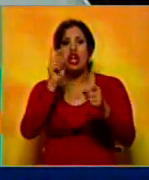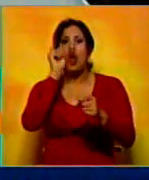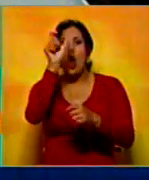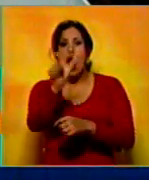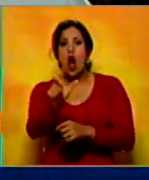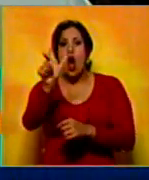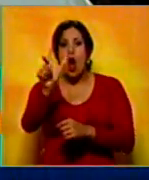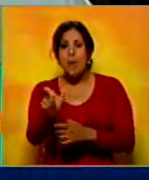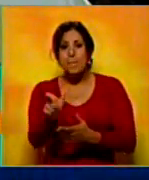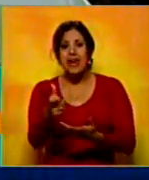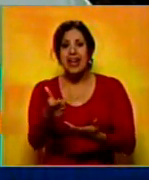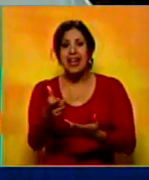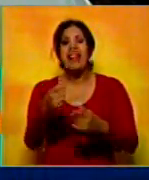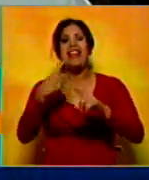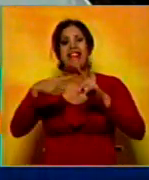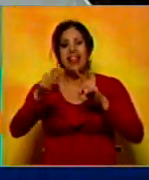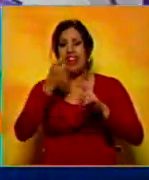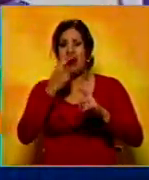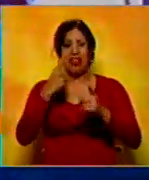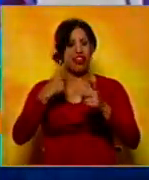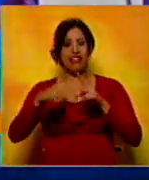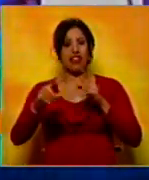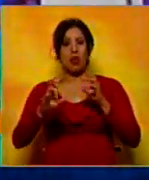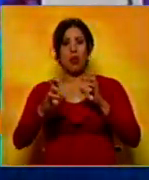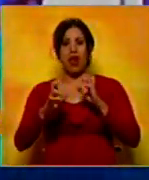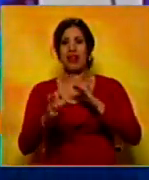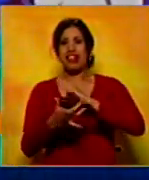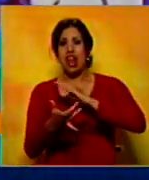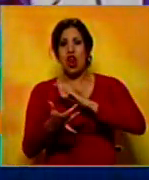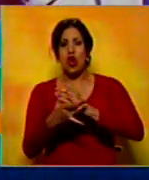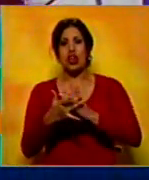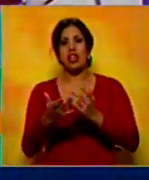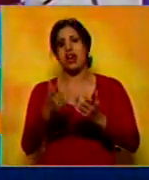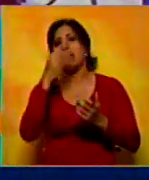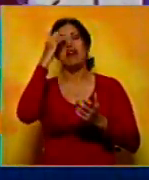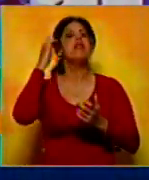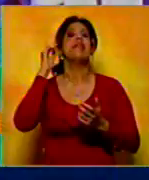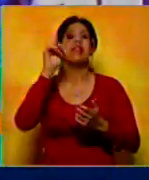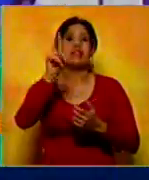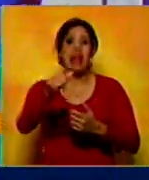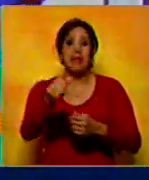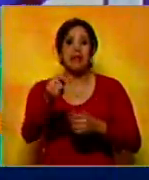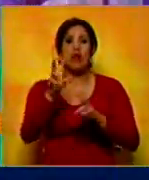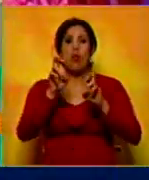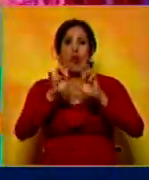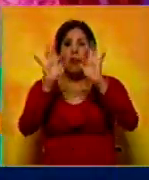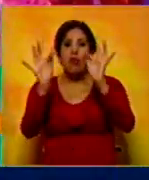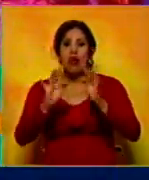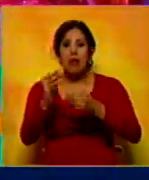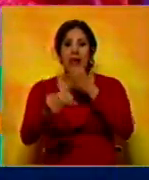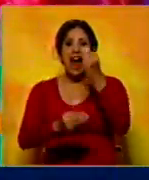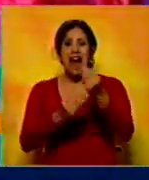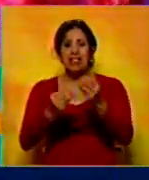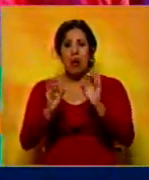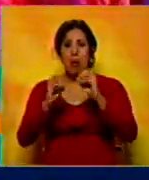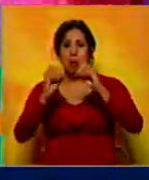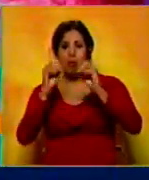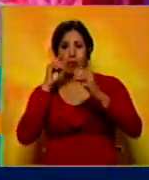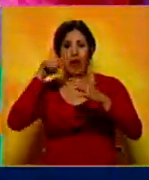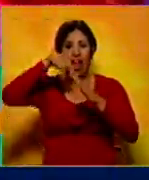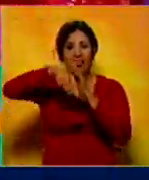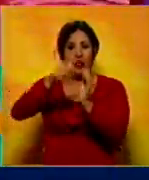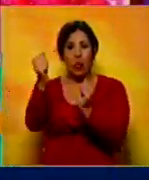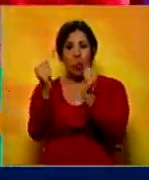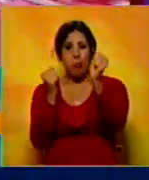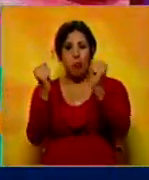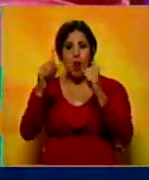era refractario a los medicamentos normales, ahora hay una nueva alternativa. Estamos discutiendo sobre las nuevas formas de crear vejigas con robot dentro del